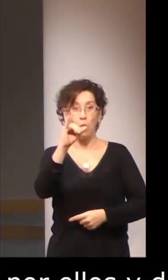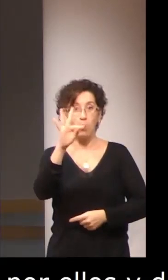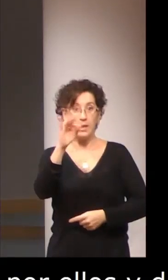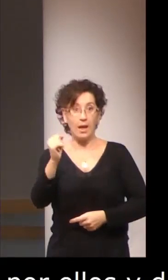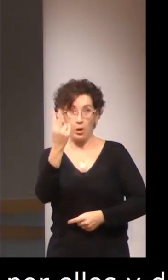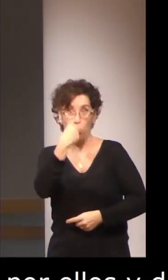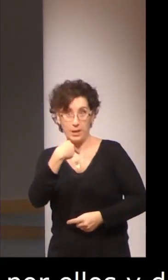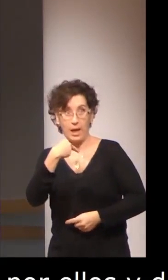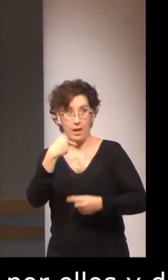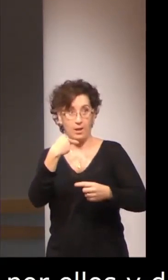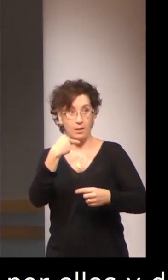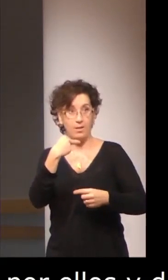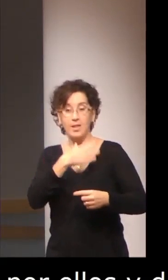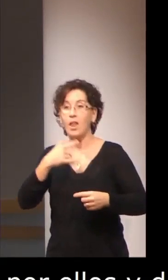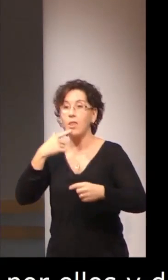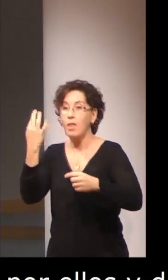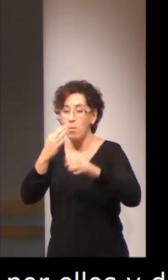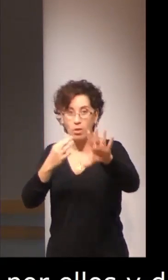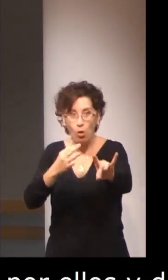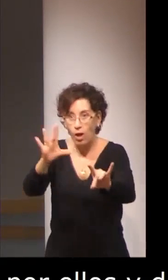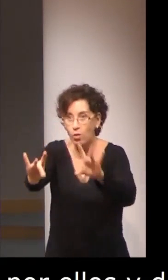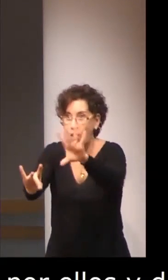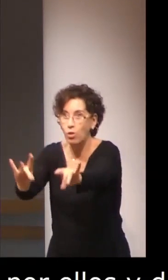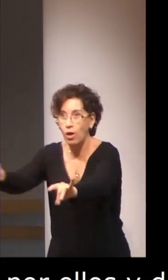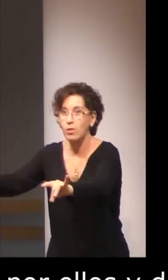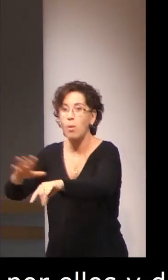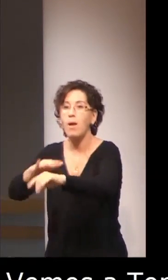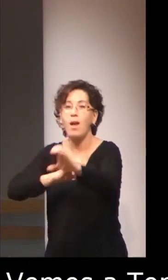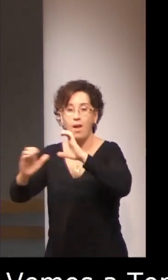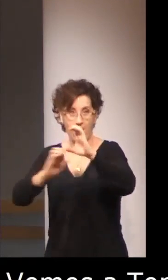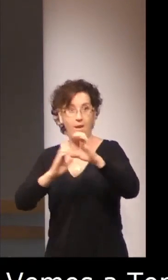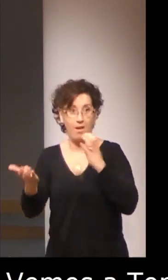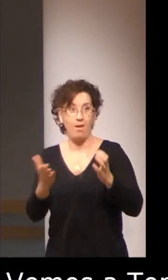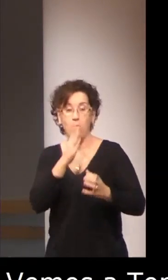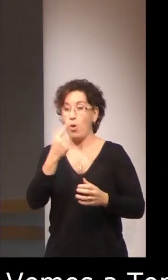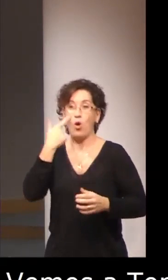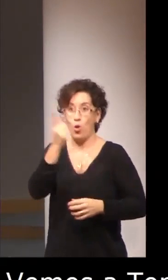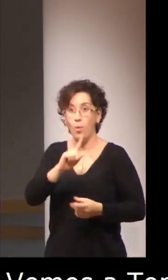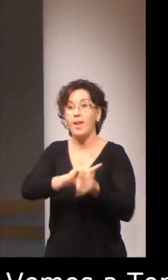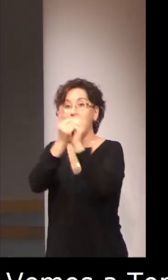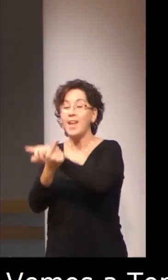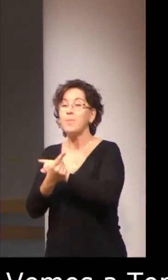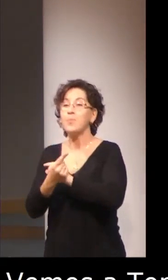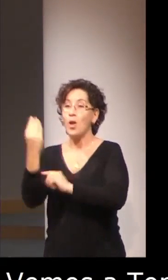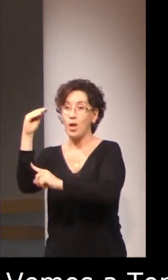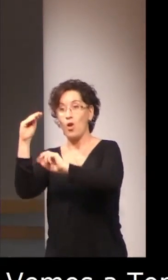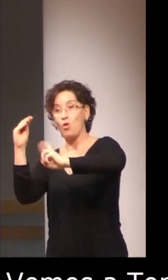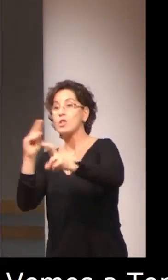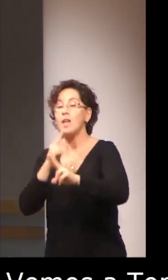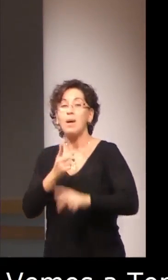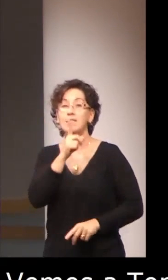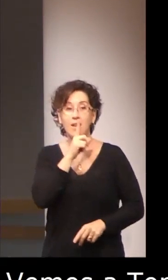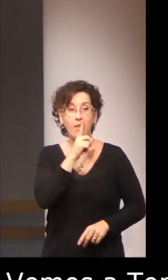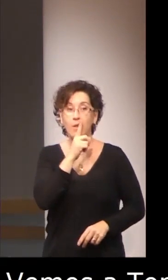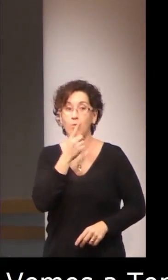necesita tocar a personas y objetos para comunicarse plenamente por su parte de silencio no Oye y se comunica